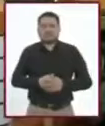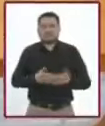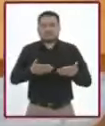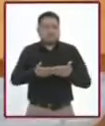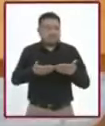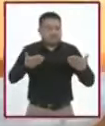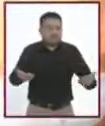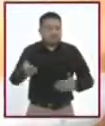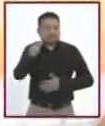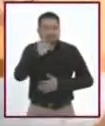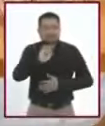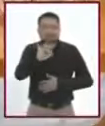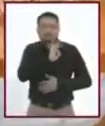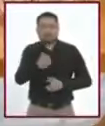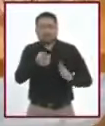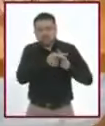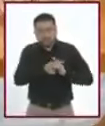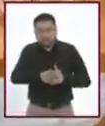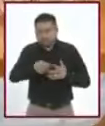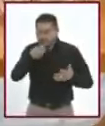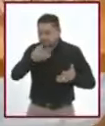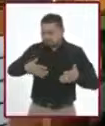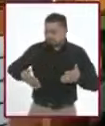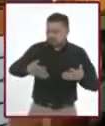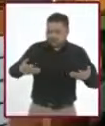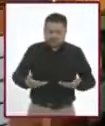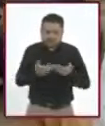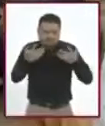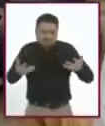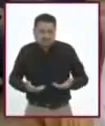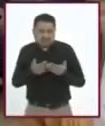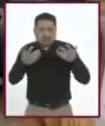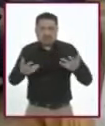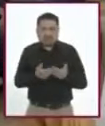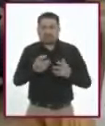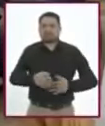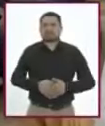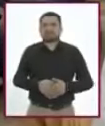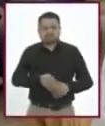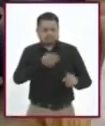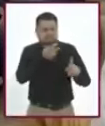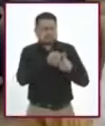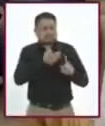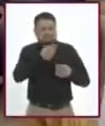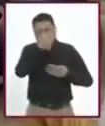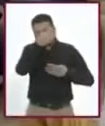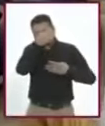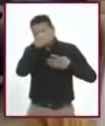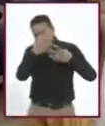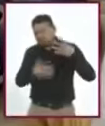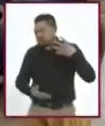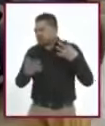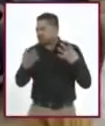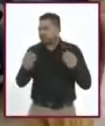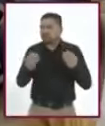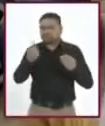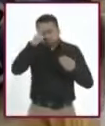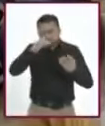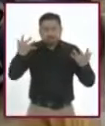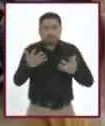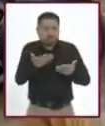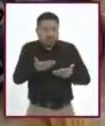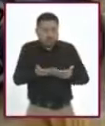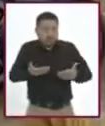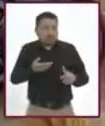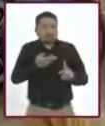Ahora sí podemos empezar a preparar nuestra ensalada. Aquí tenemos muchas opciones para hacerla, que en este caso